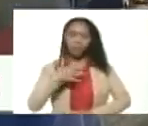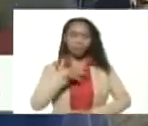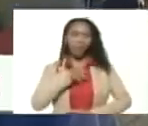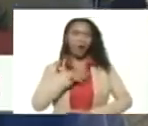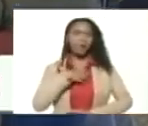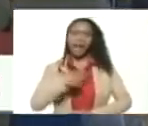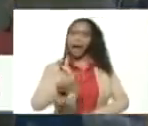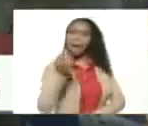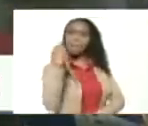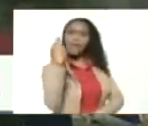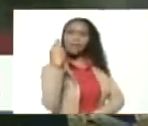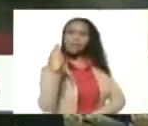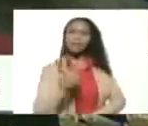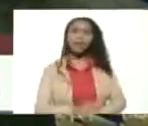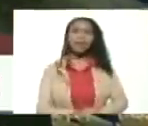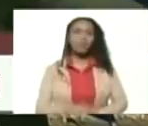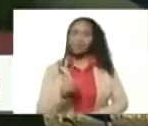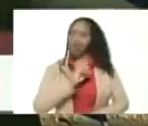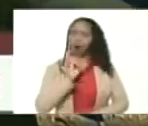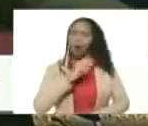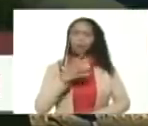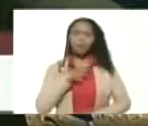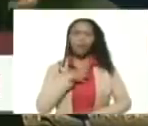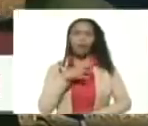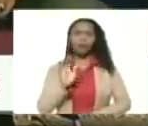podrán jamás. No pudieron.